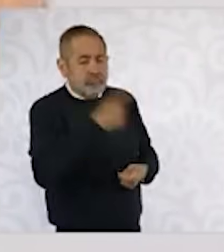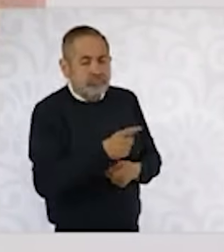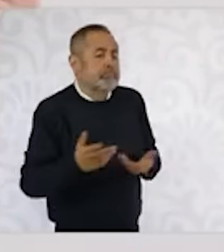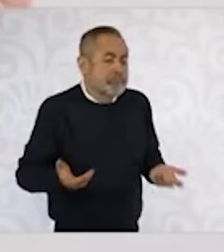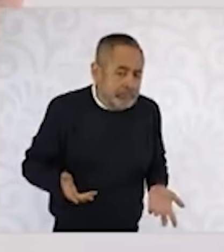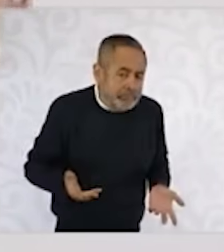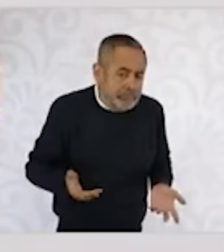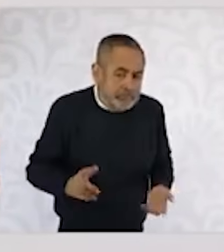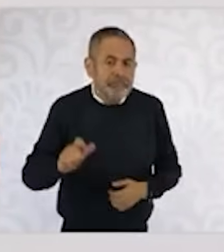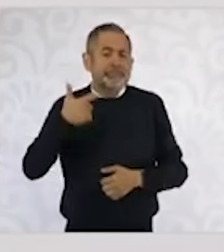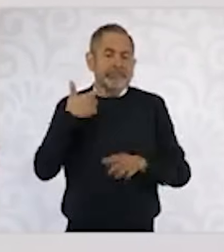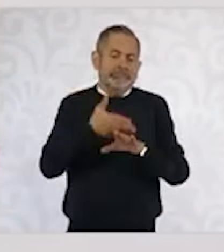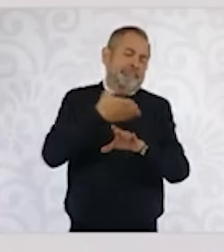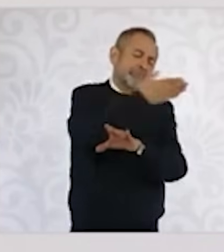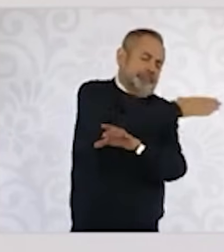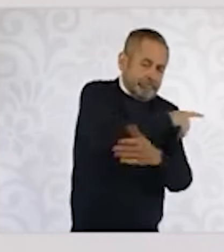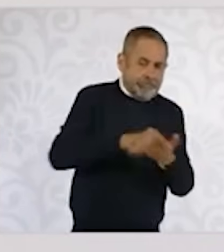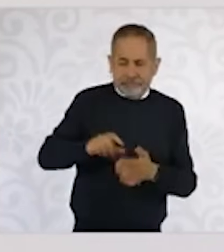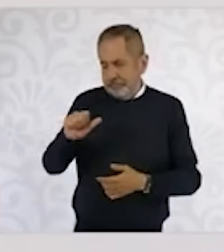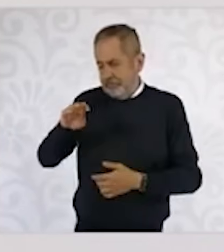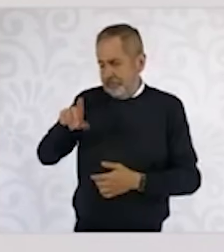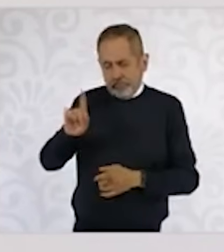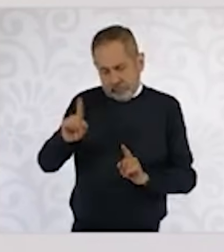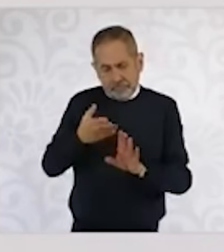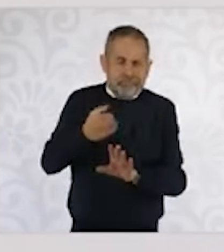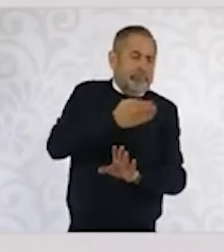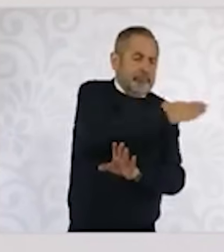De los anteriores presidentes, previos al presidente López Obrador.